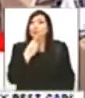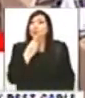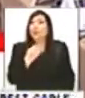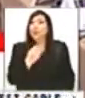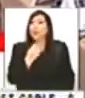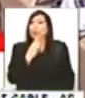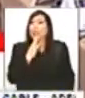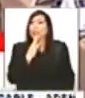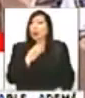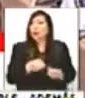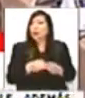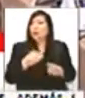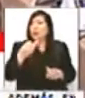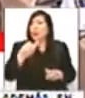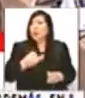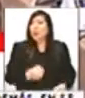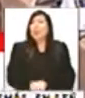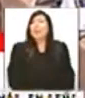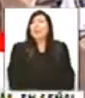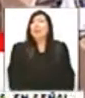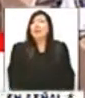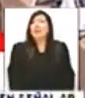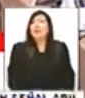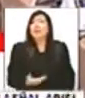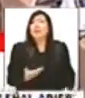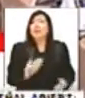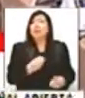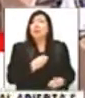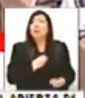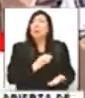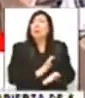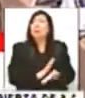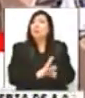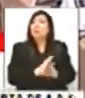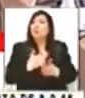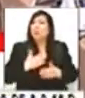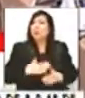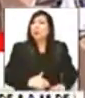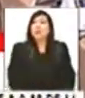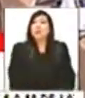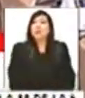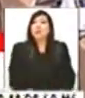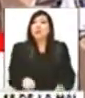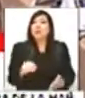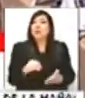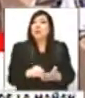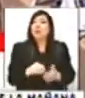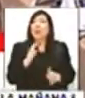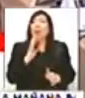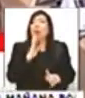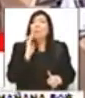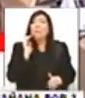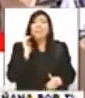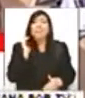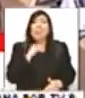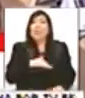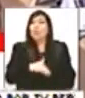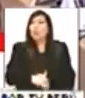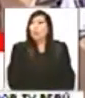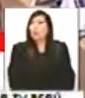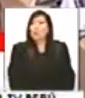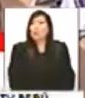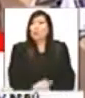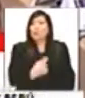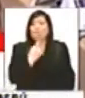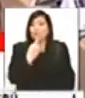afirmaciones que ha hecho la Comisión de la Verdad y supuesta reconciliación, que está plagada de falsedades, señor presidente, y